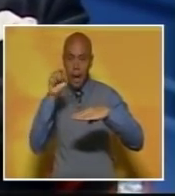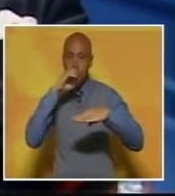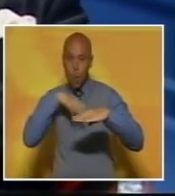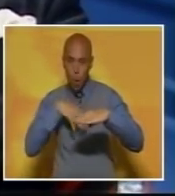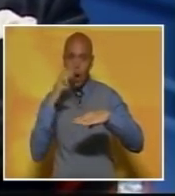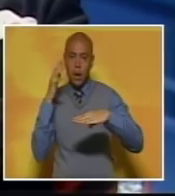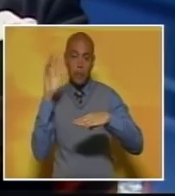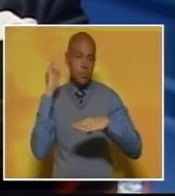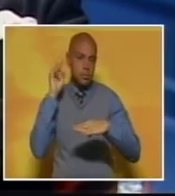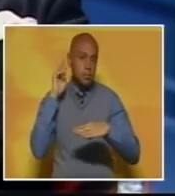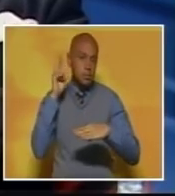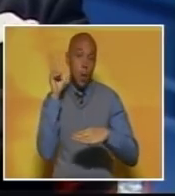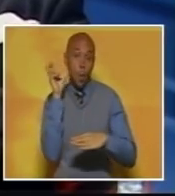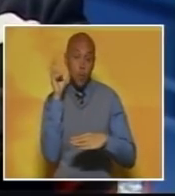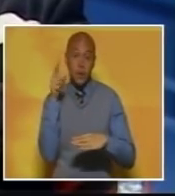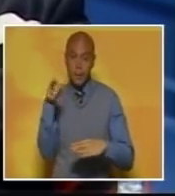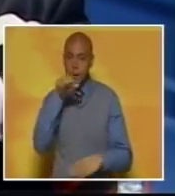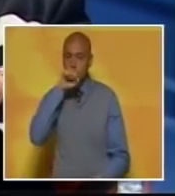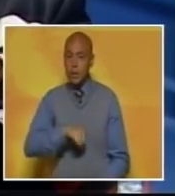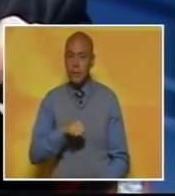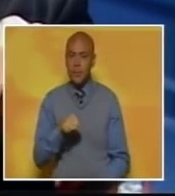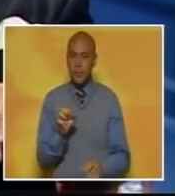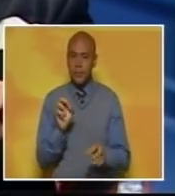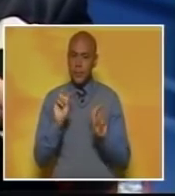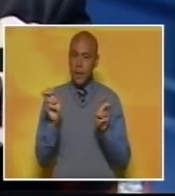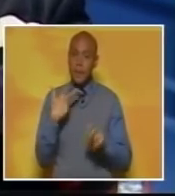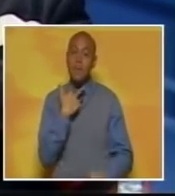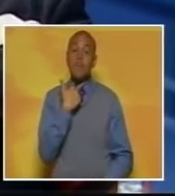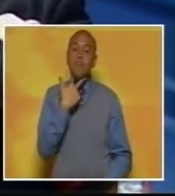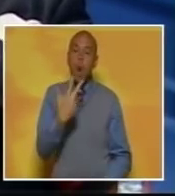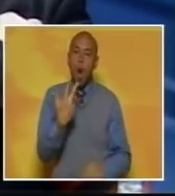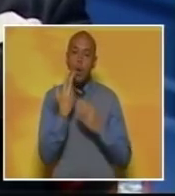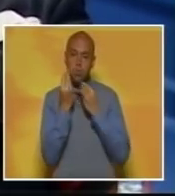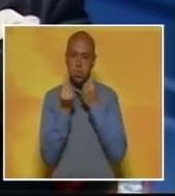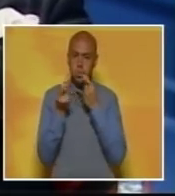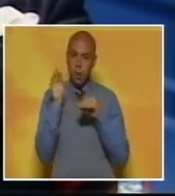época y me gustaba aquello de manejar las voces, ¿eh?